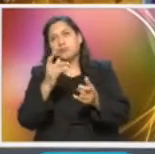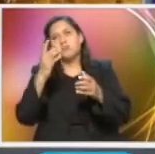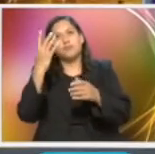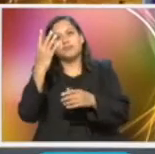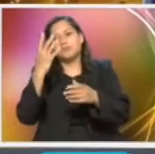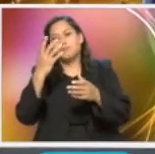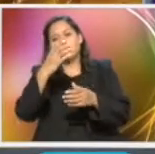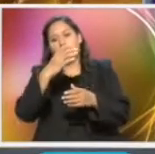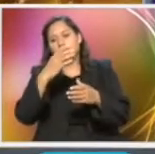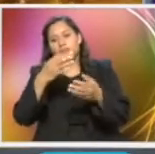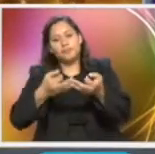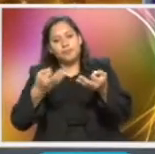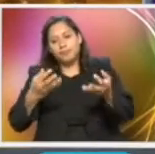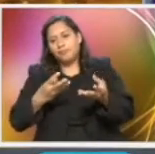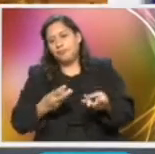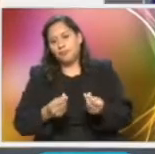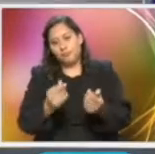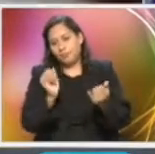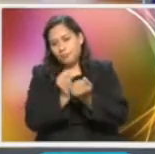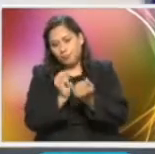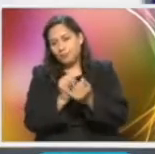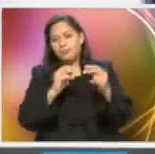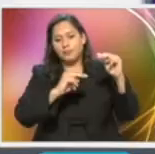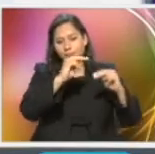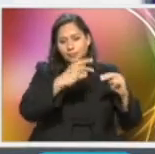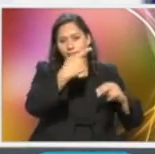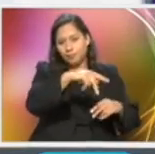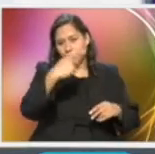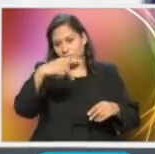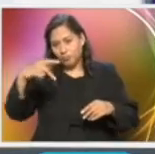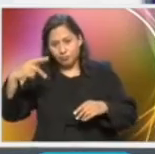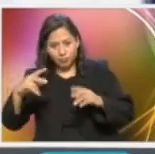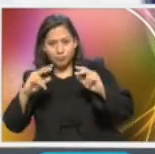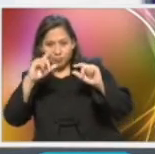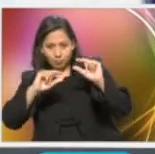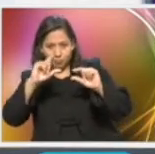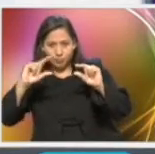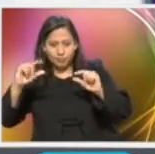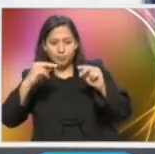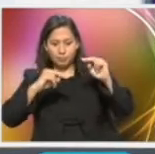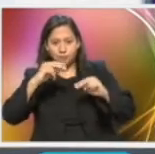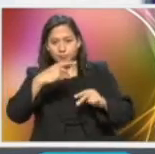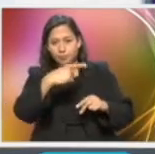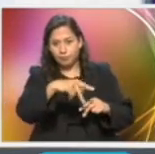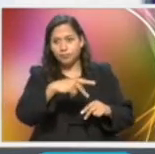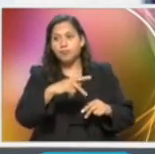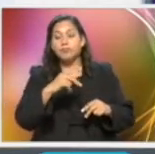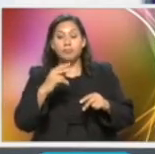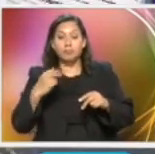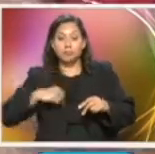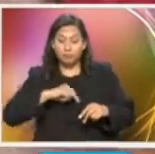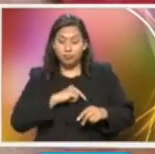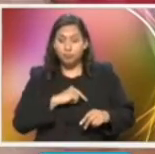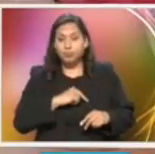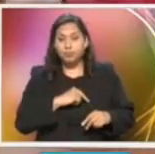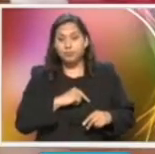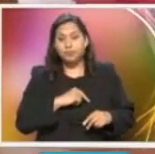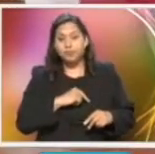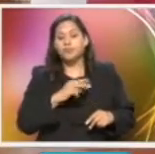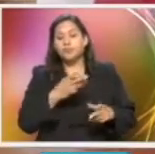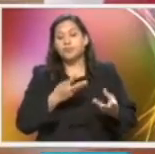Sí, no estoy diciendo, no, totalmente. A sus niveles, ¿no? Solo que estoy diciendo que la que más impacto tiene y en el ritmo en el que la estamos usando, pues